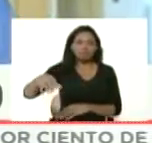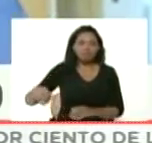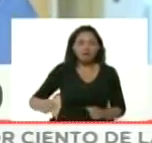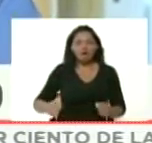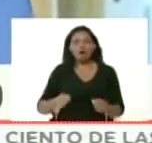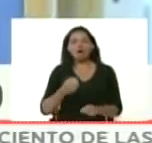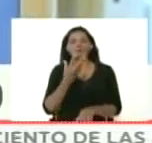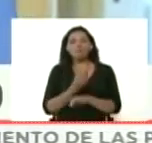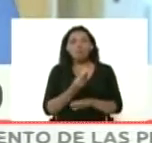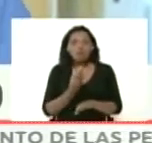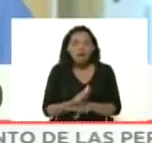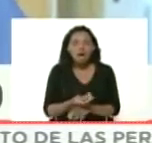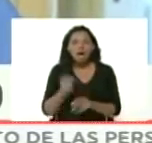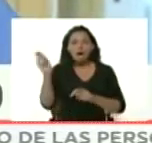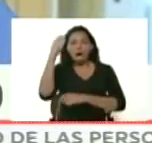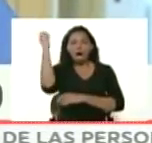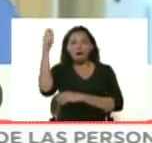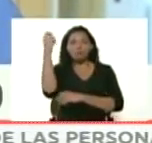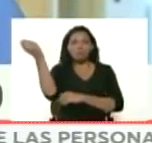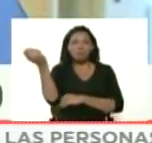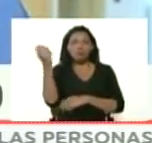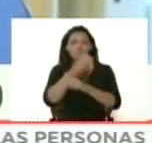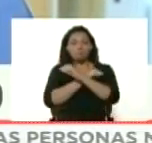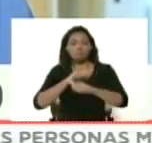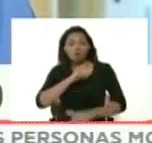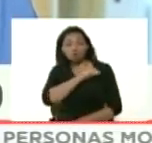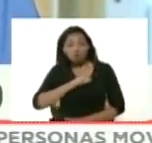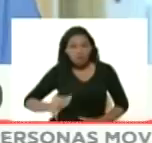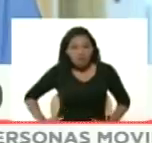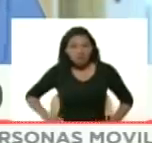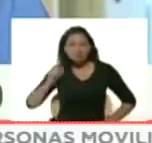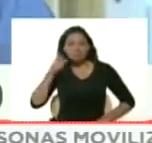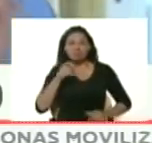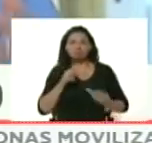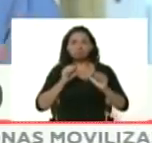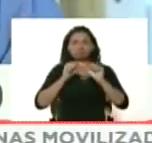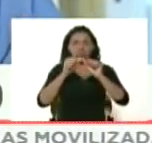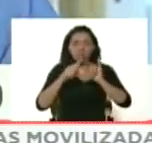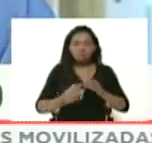los estados Apure, Portuguesa, se ha venido incrementando de